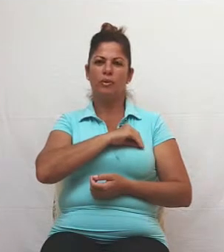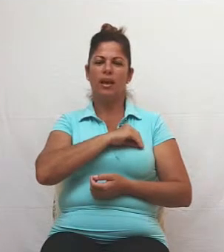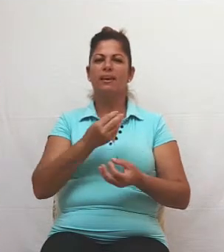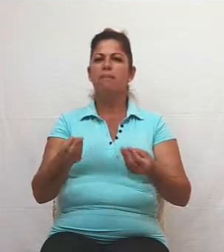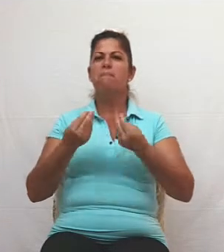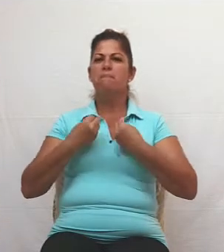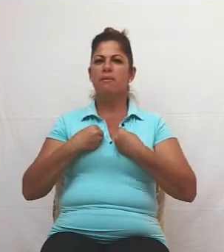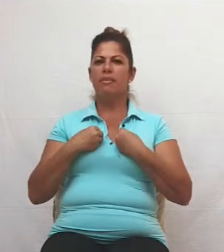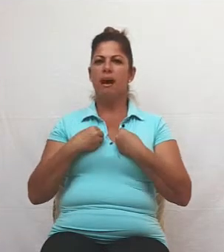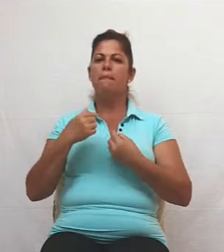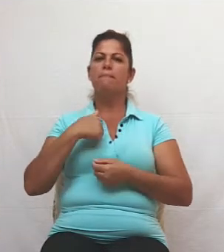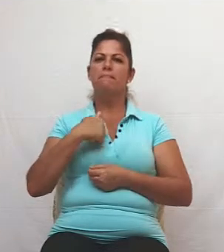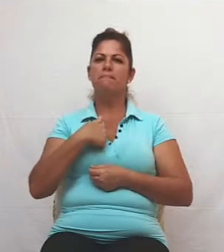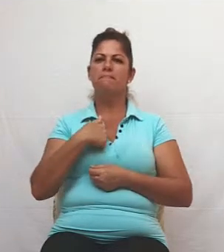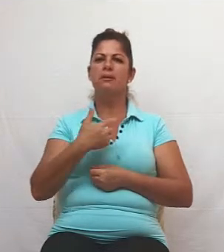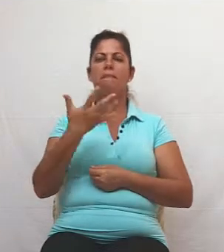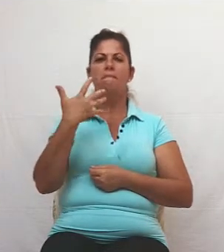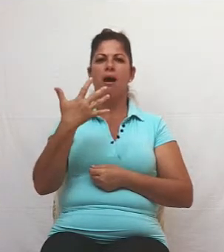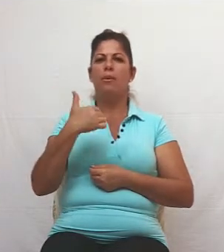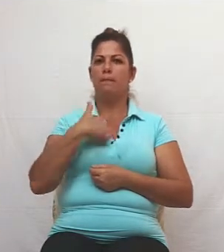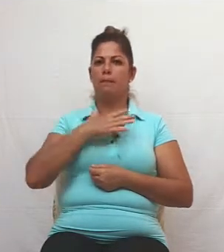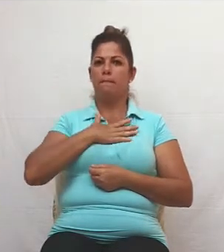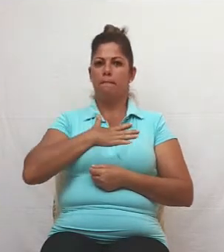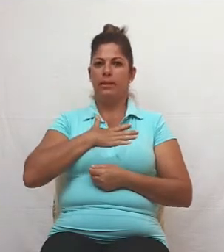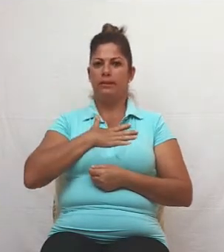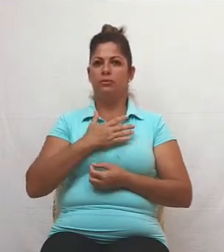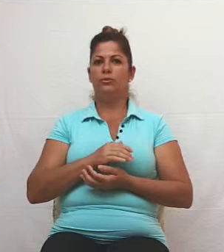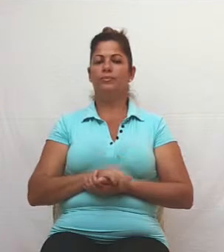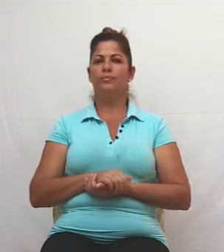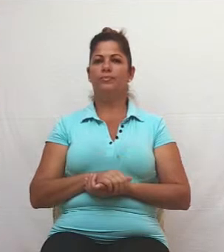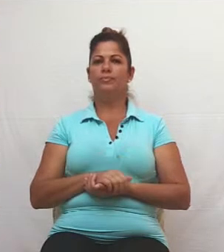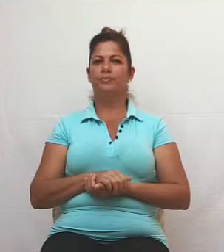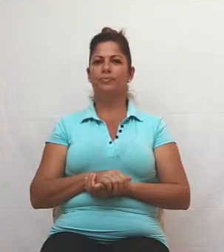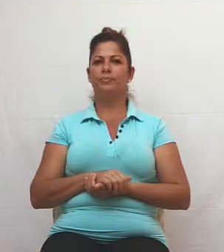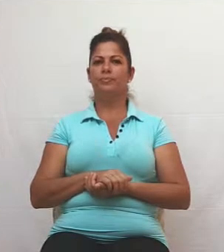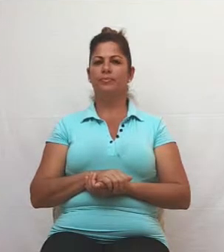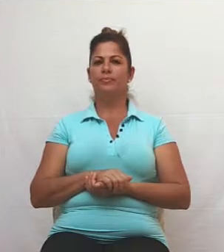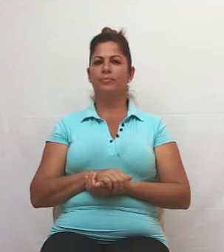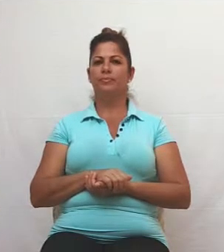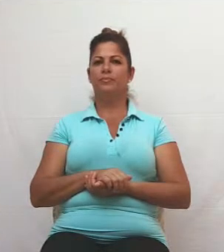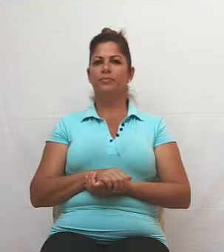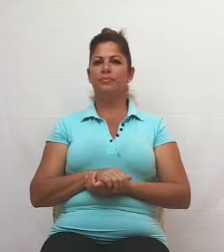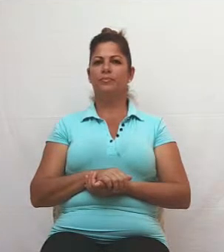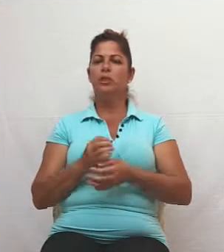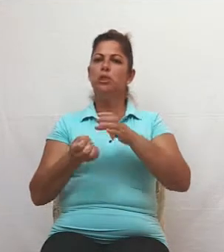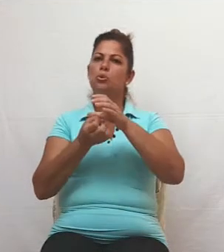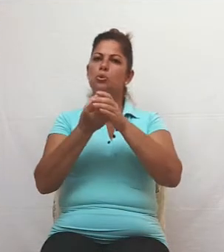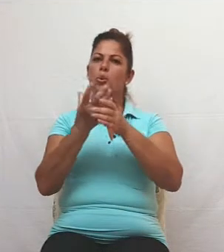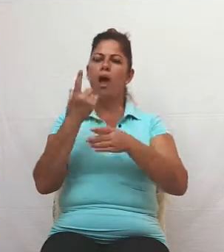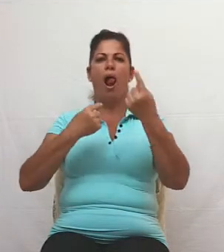atiendo a la sensación que me produce mi mano en mi pecho